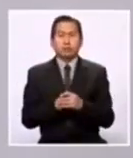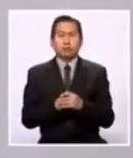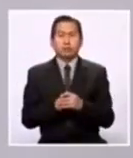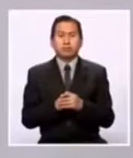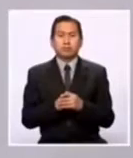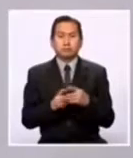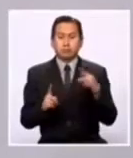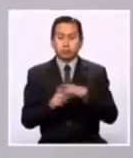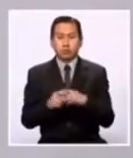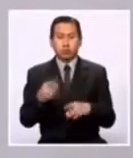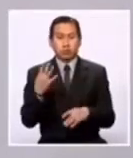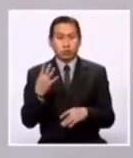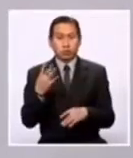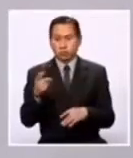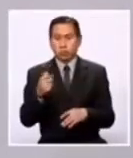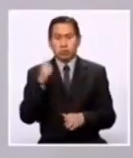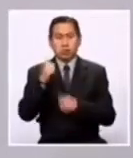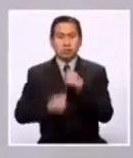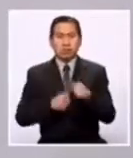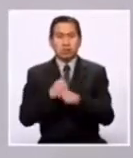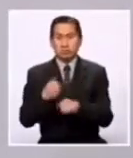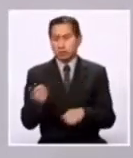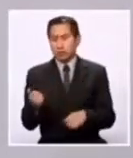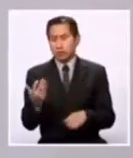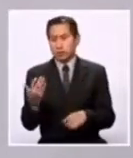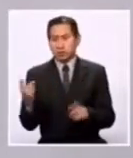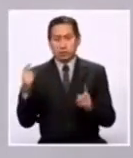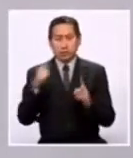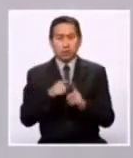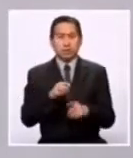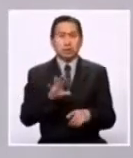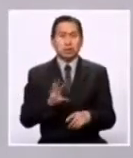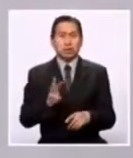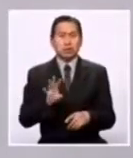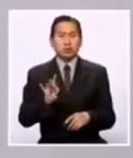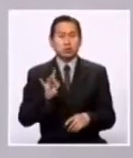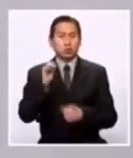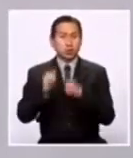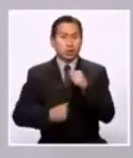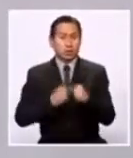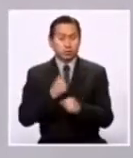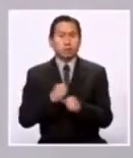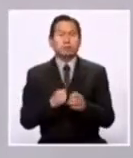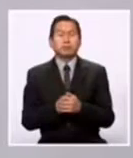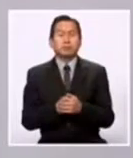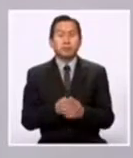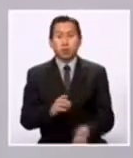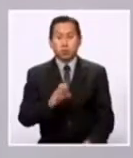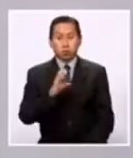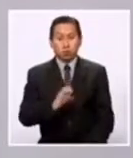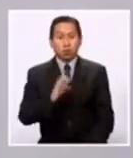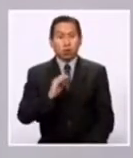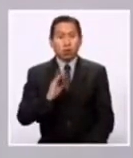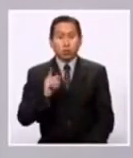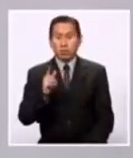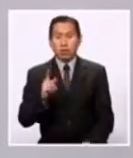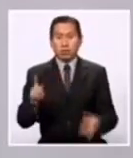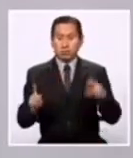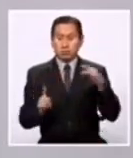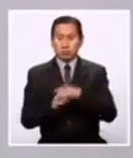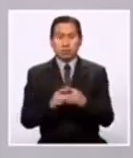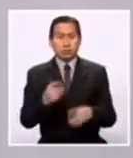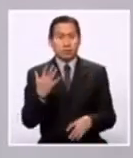cuatro casos con edades entre los 15 y 68 años mientras en cochabamba se dieron cinco